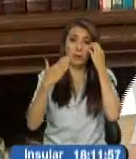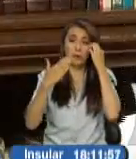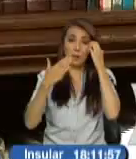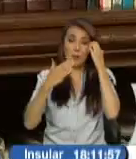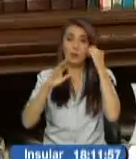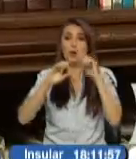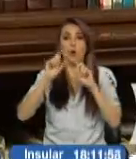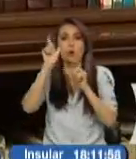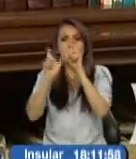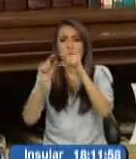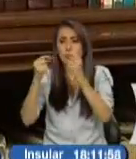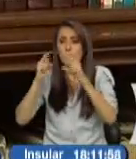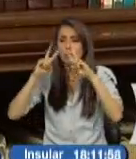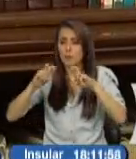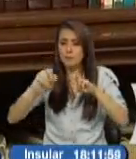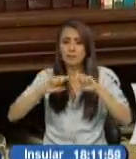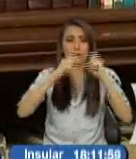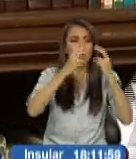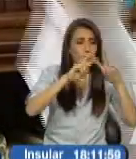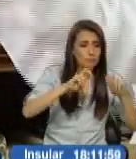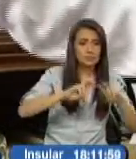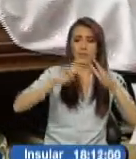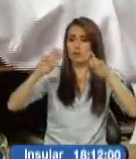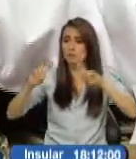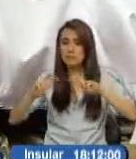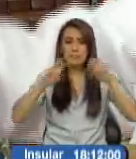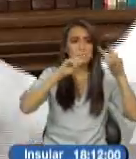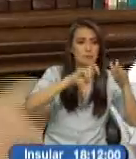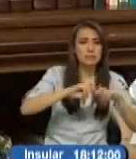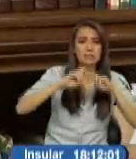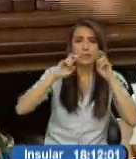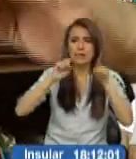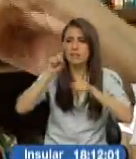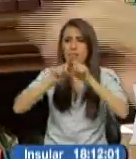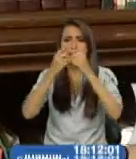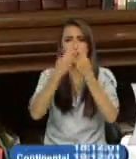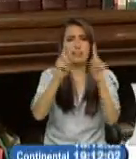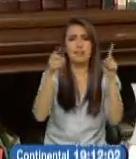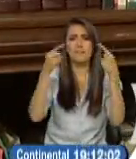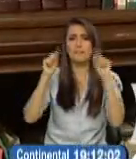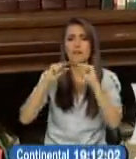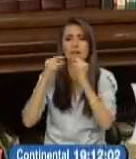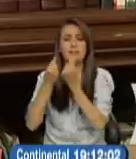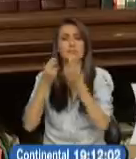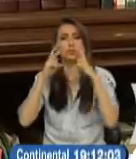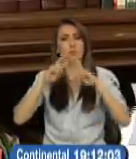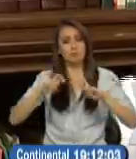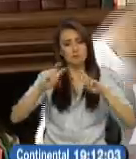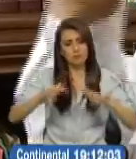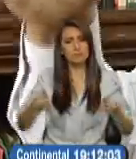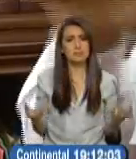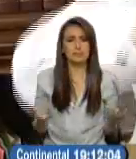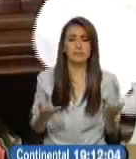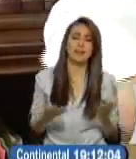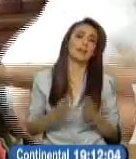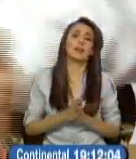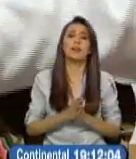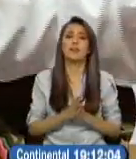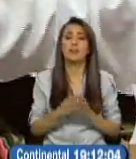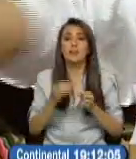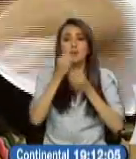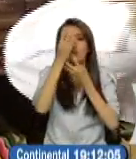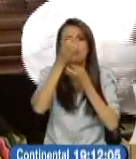investigan, otros también investigan, deme las copias por acá, yo consigo por acá, yo pido por acá, recrimino que no me atienden, etcétera. Es